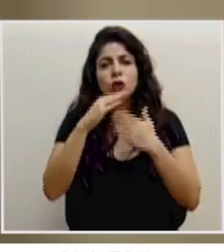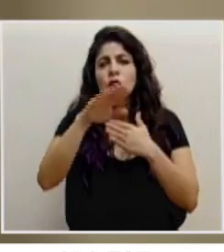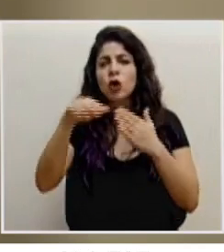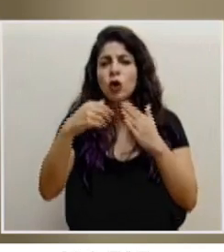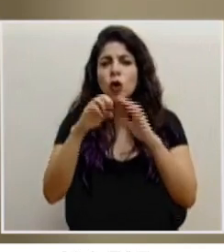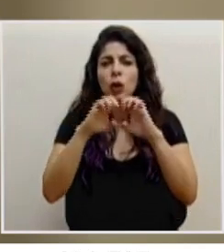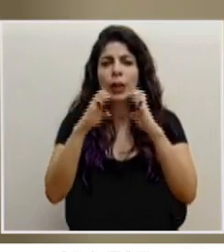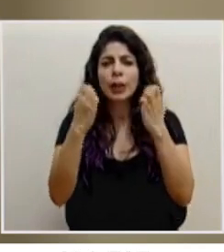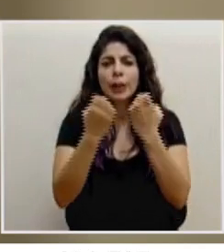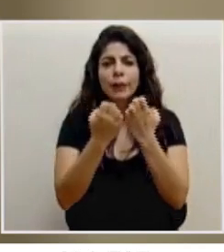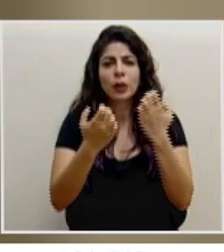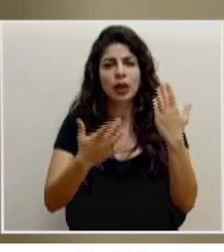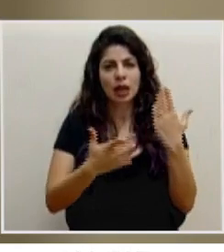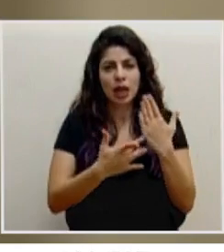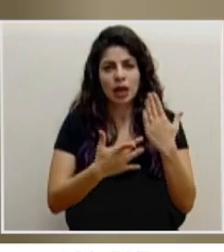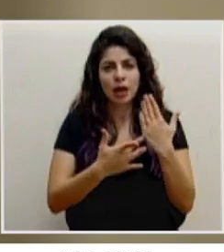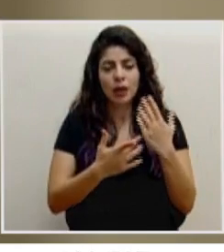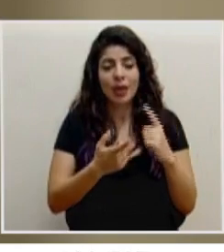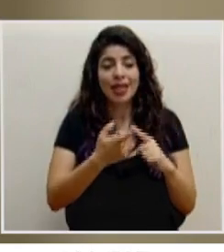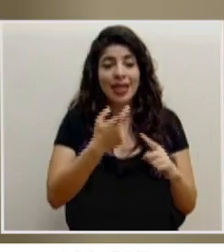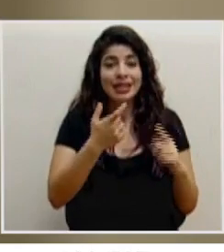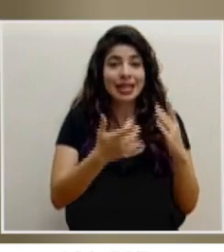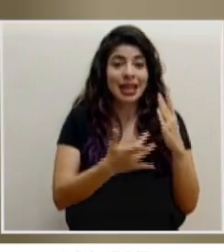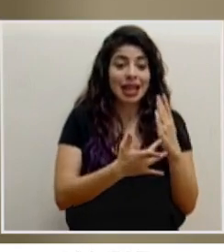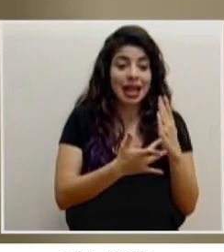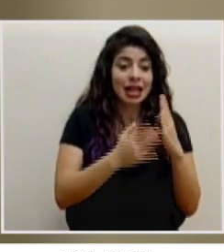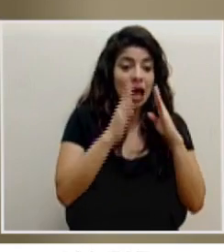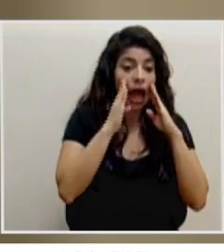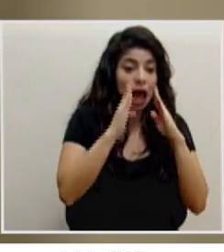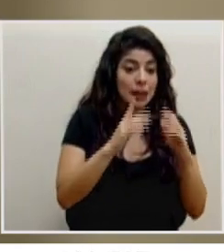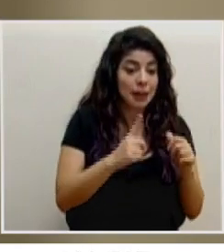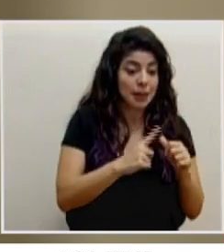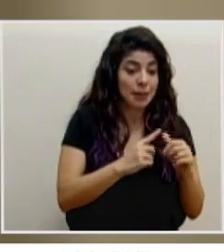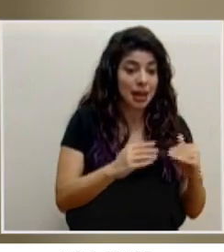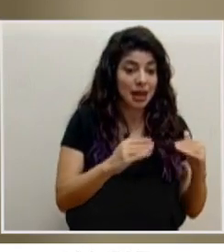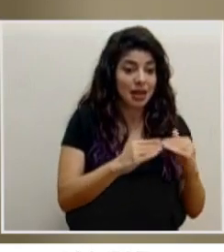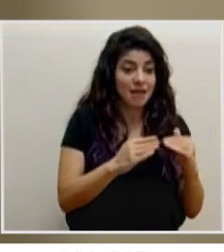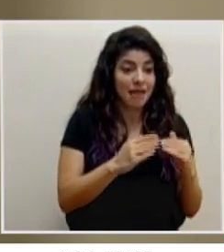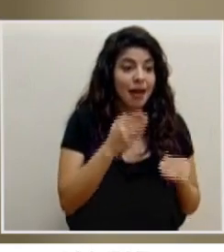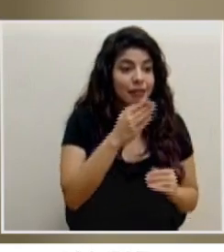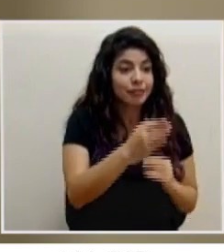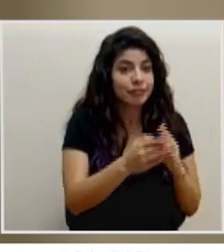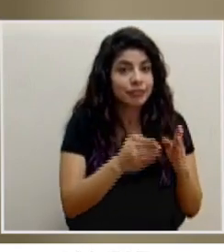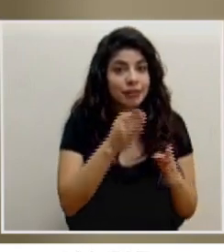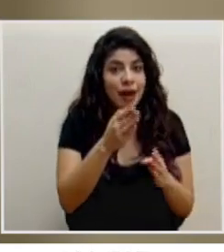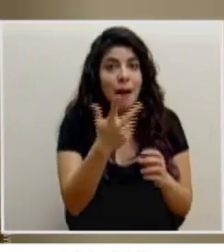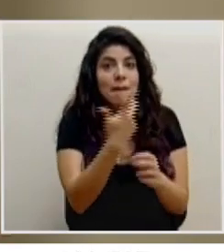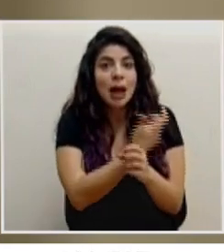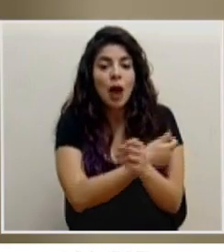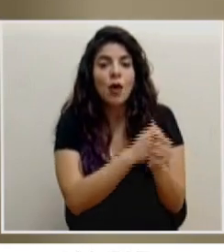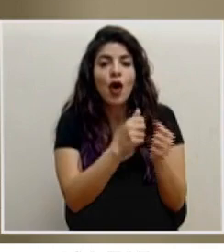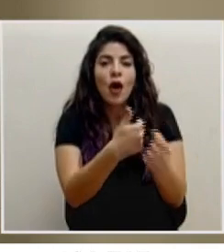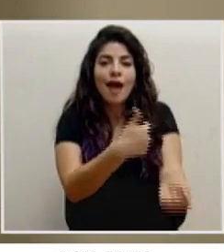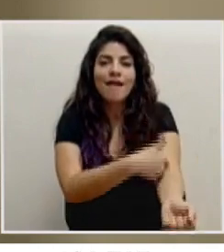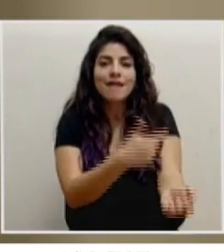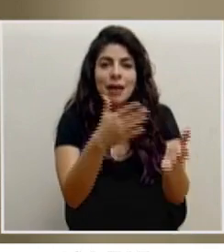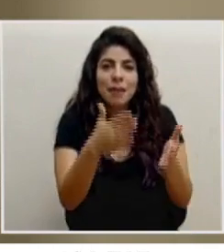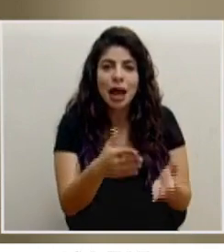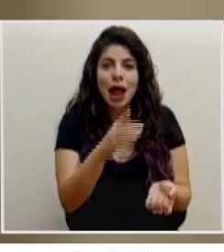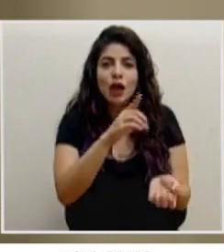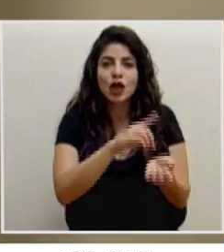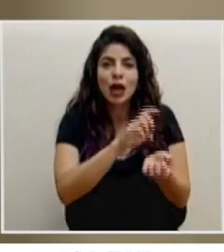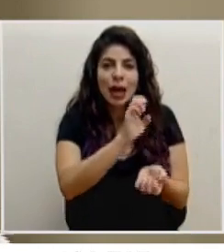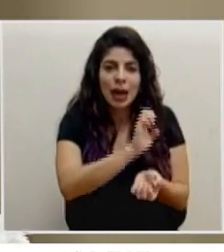equipos técnicos, desde los técnicos de atención primaria que están poniendo vacunas junto con las enfermeras y los médicos de los